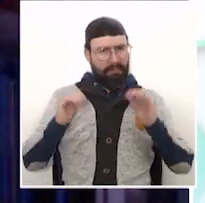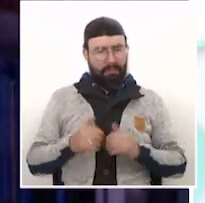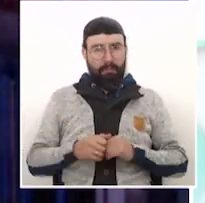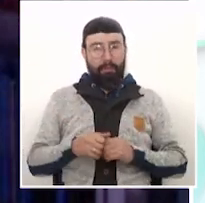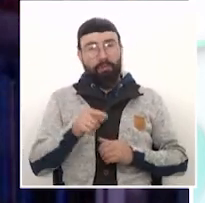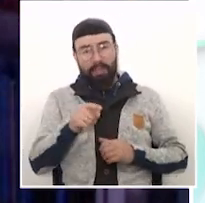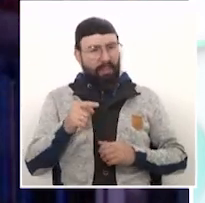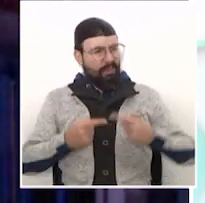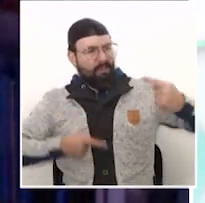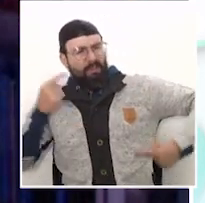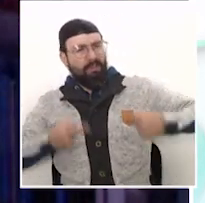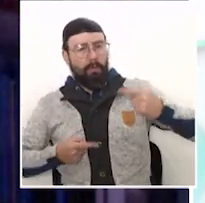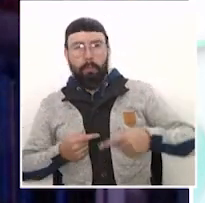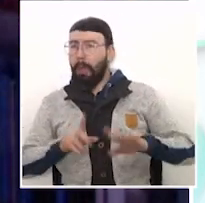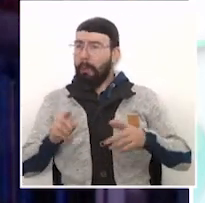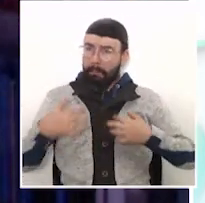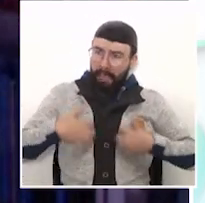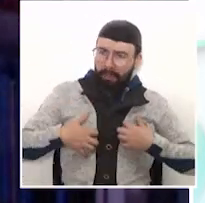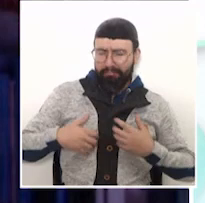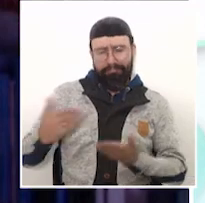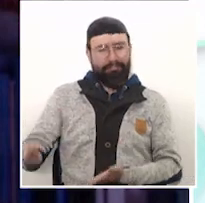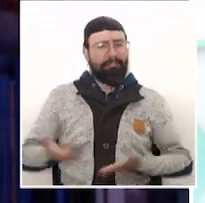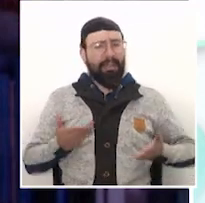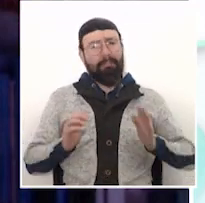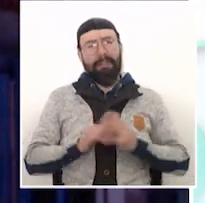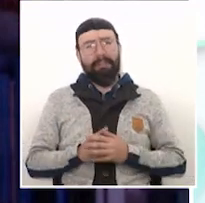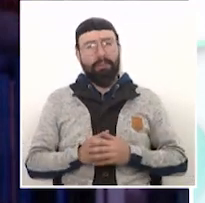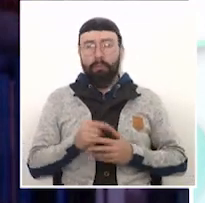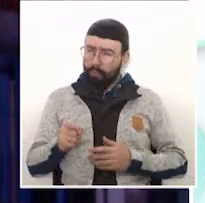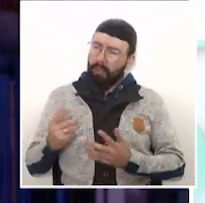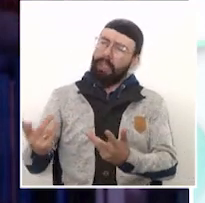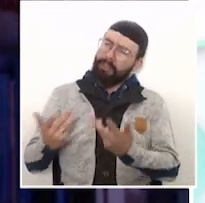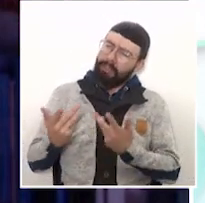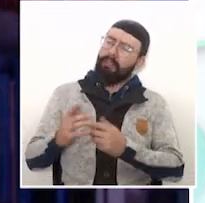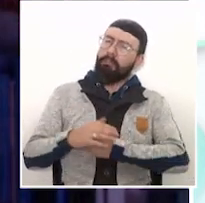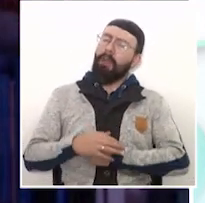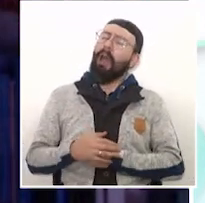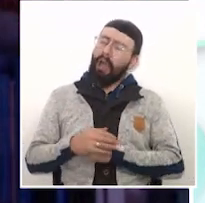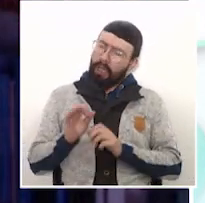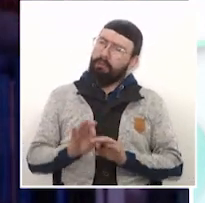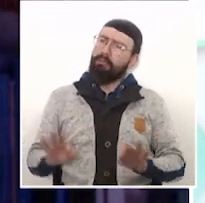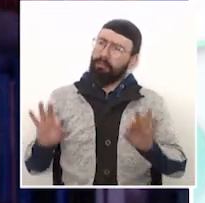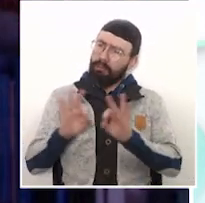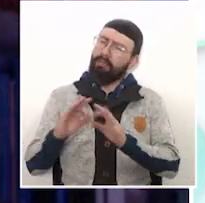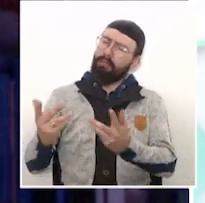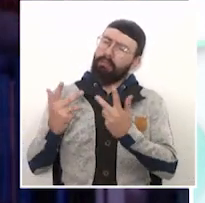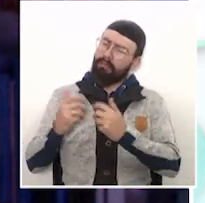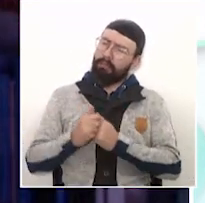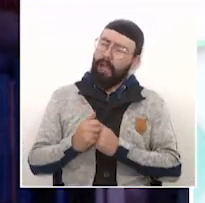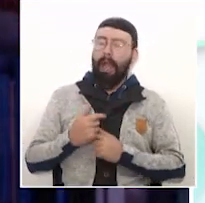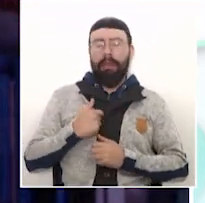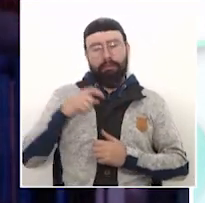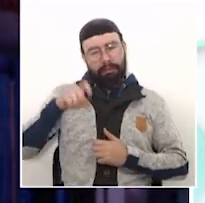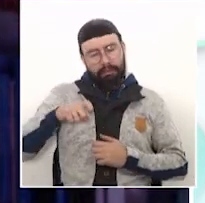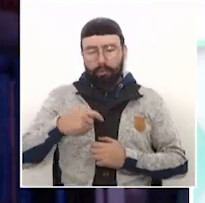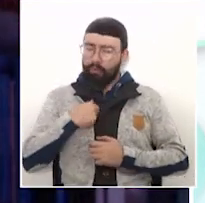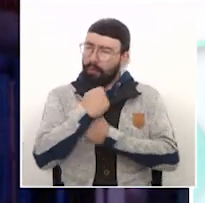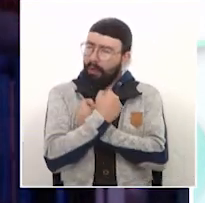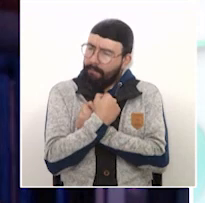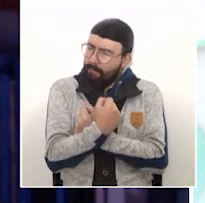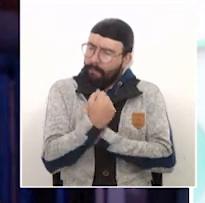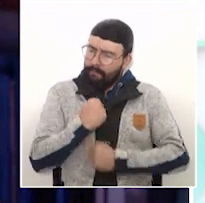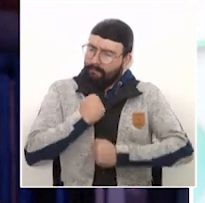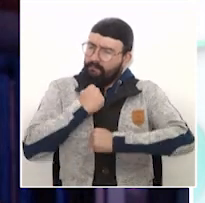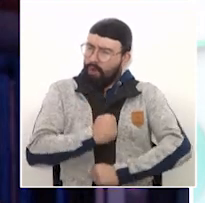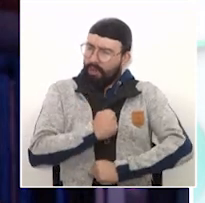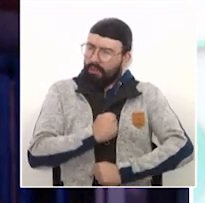pelees con nada. Bienvenido miedo. Vienes a enseñarme algo importante, y es que necesito que mi amor sea más fuerte